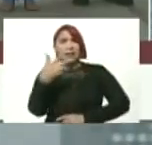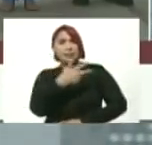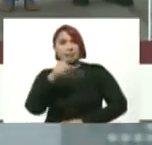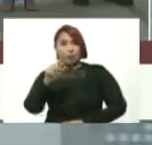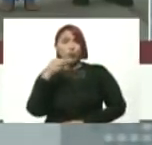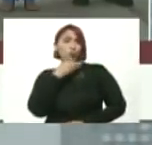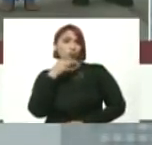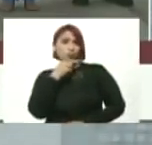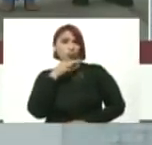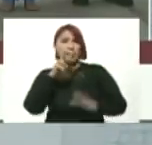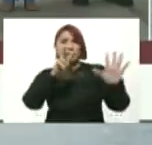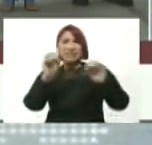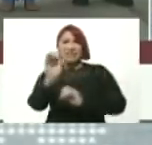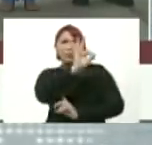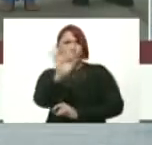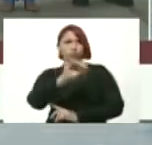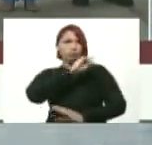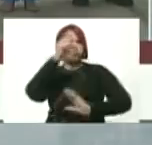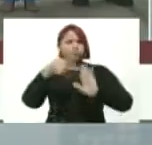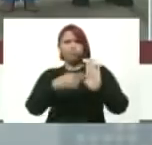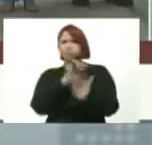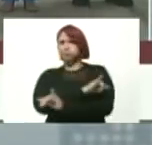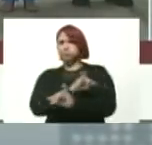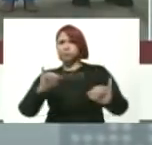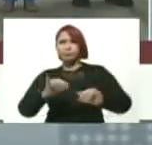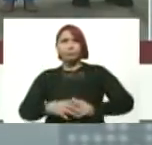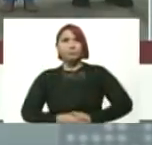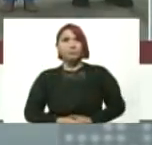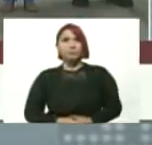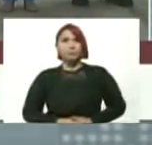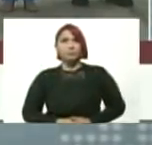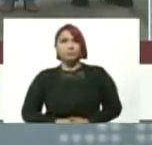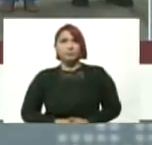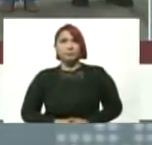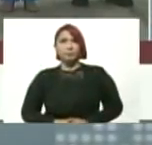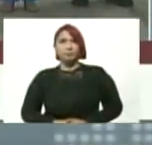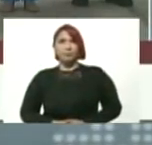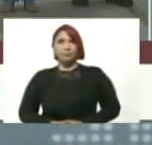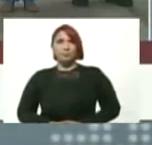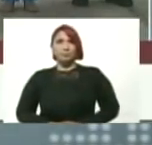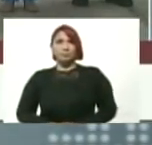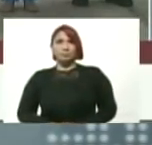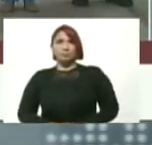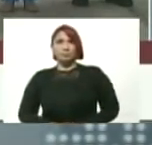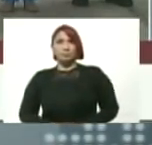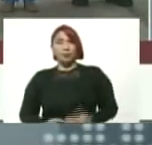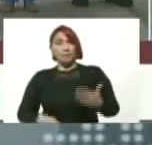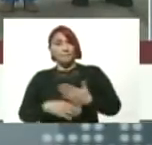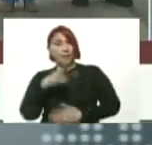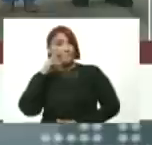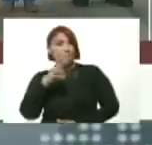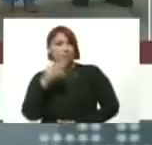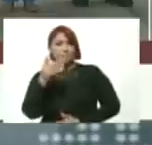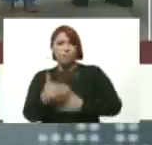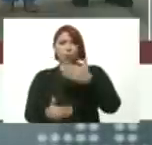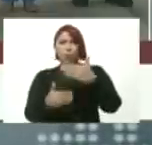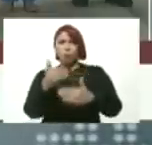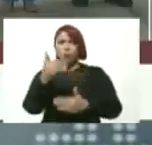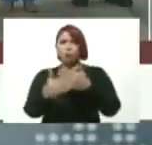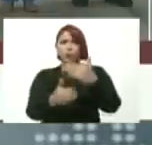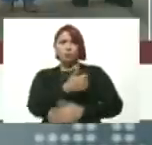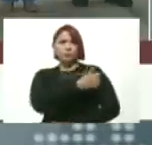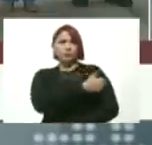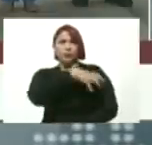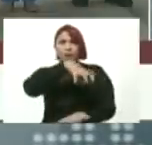el 70 por ciento de vacunados en venezuela vamos a ver el proceso de vacunación en el